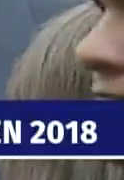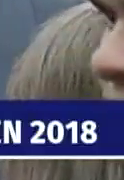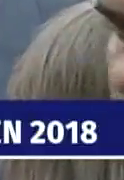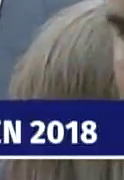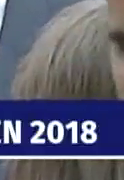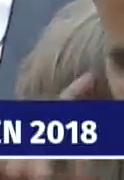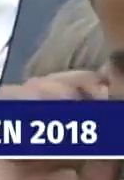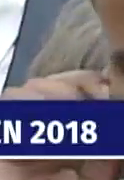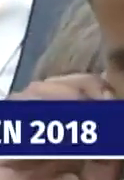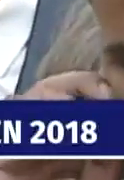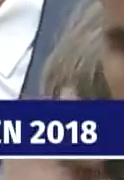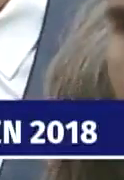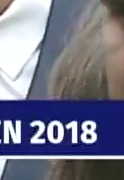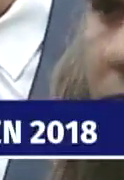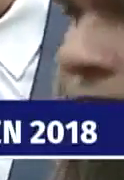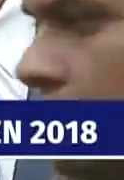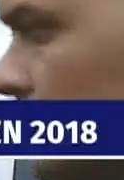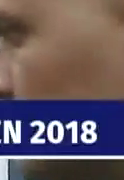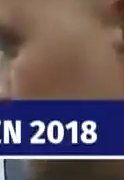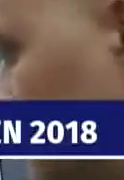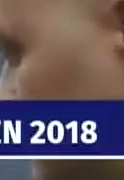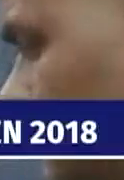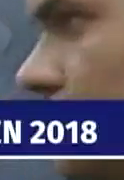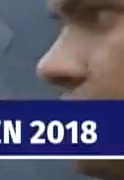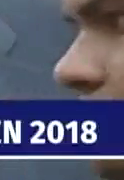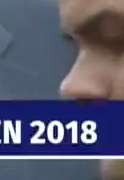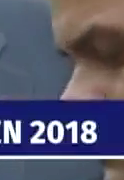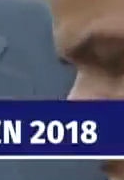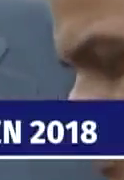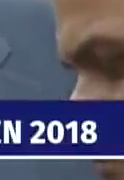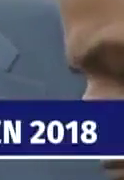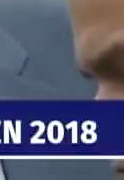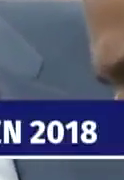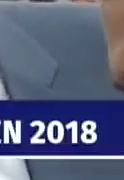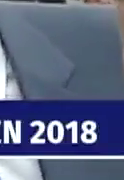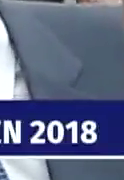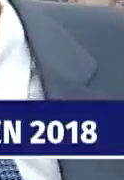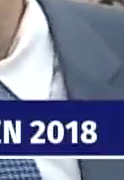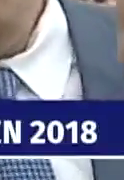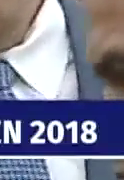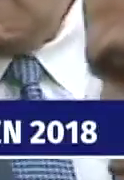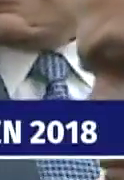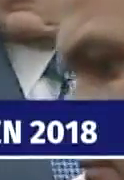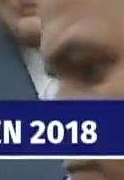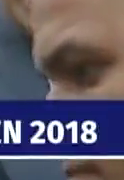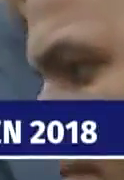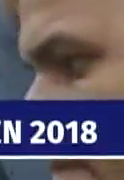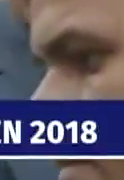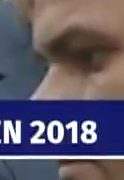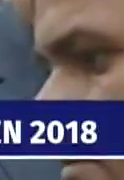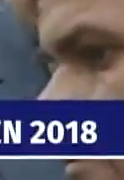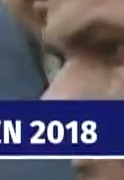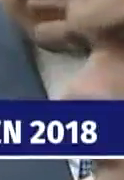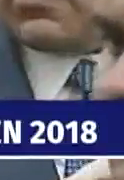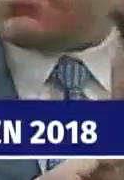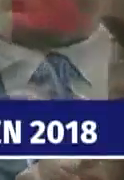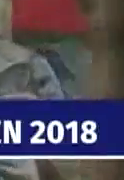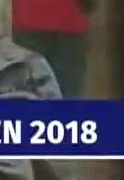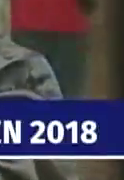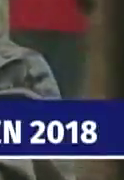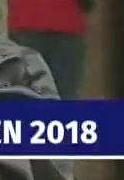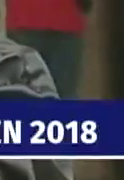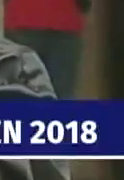lectura, y también para el intercambio de experiencias literarias de diferentes naciones y que se reúnen acá en la